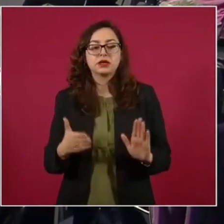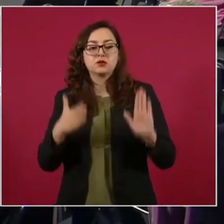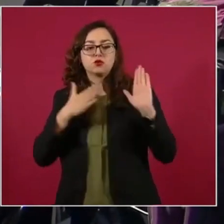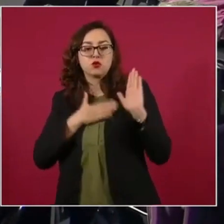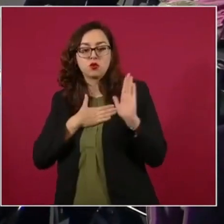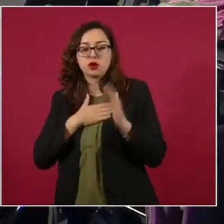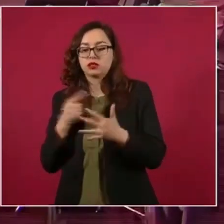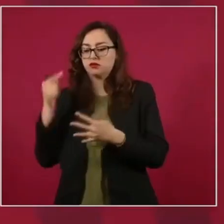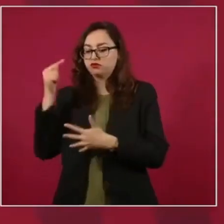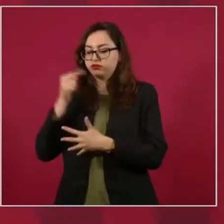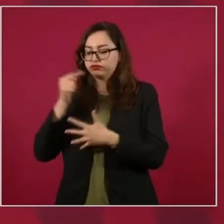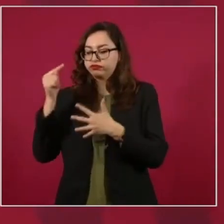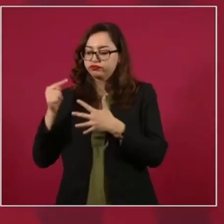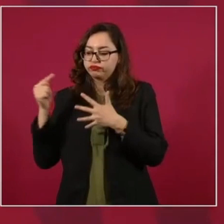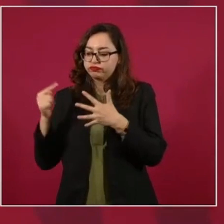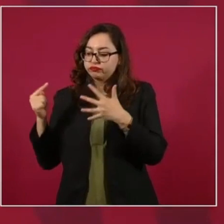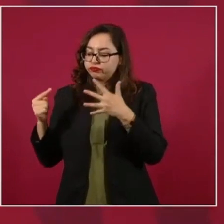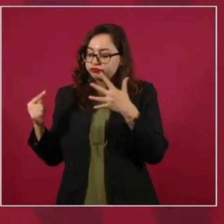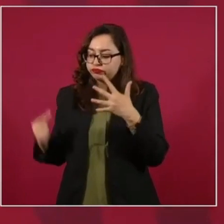acciones, he llevado a cabo